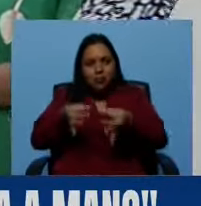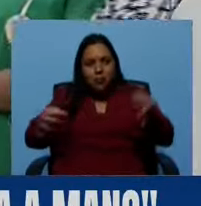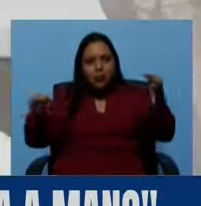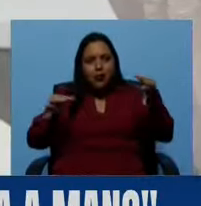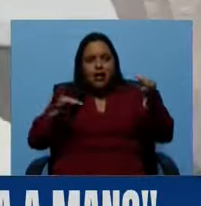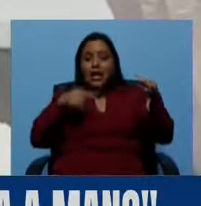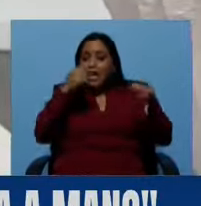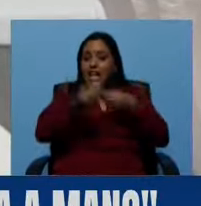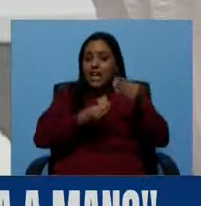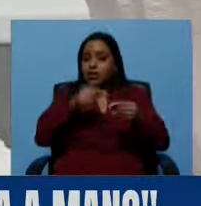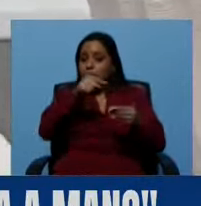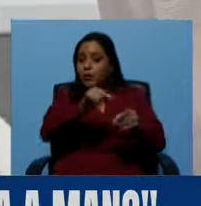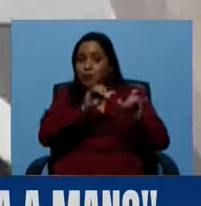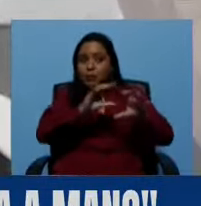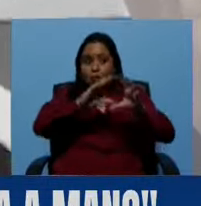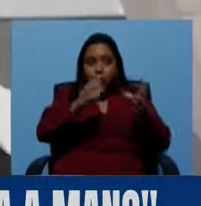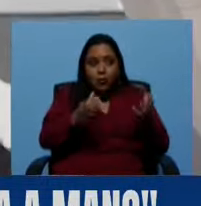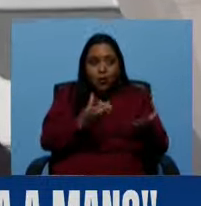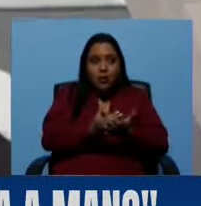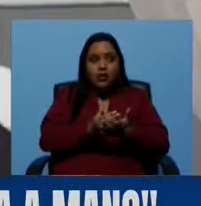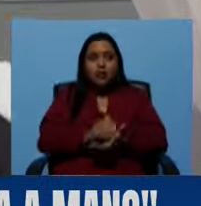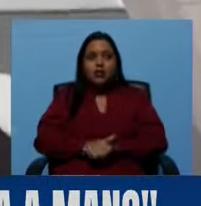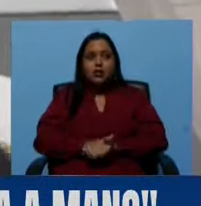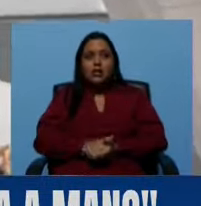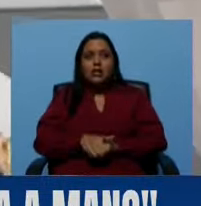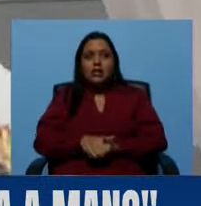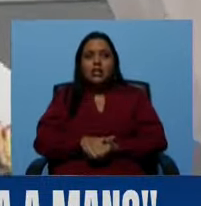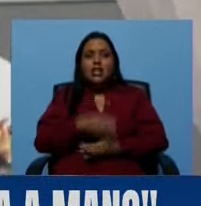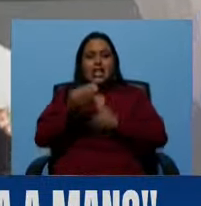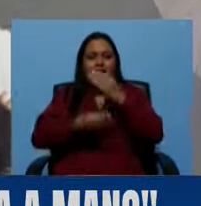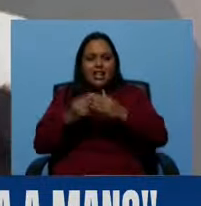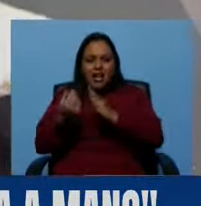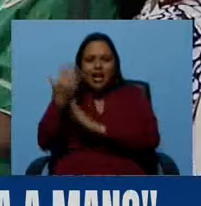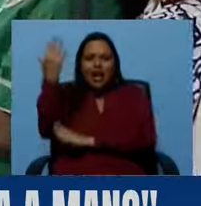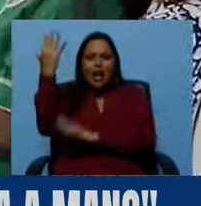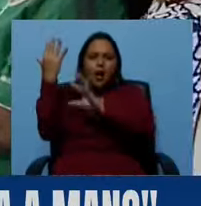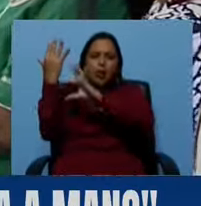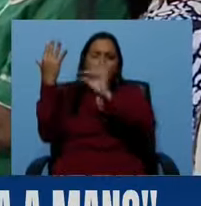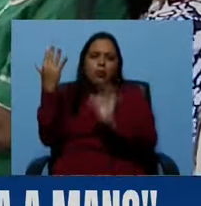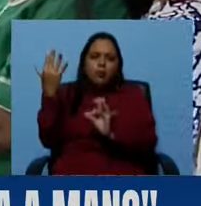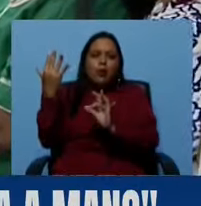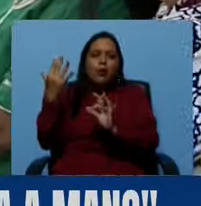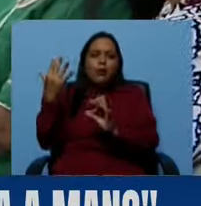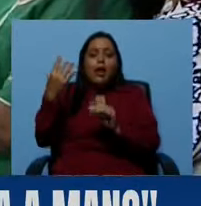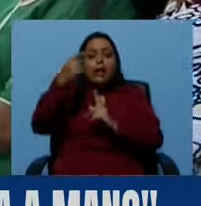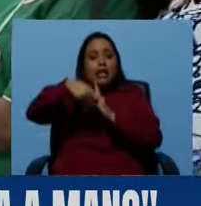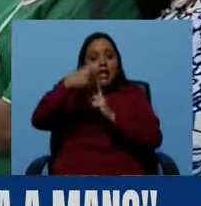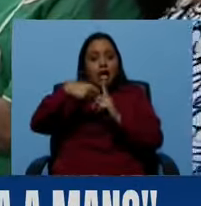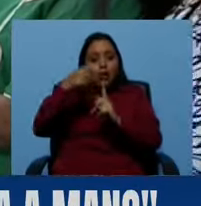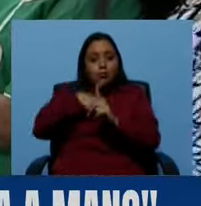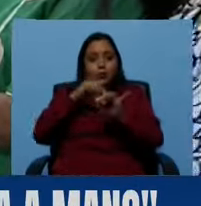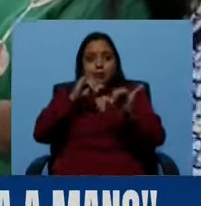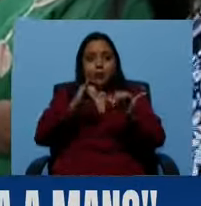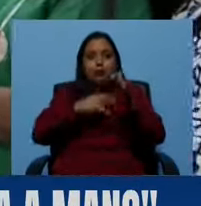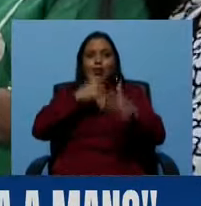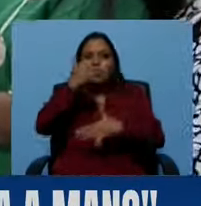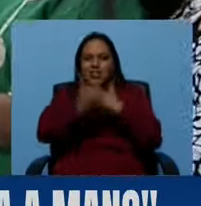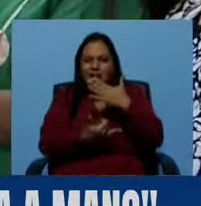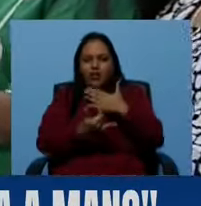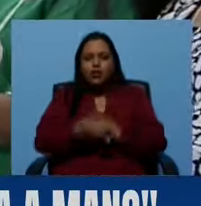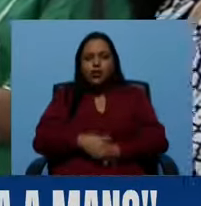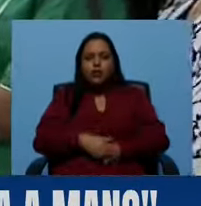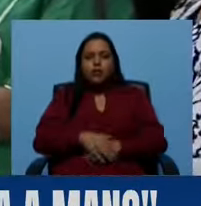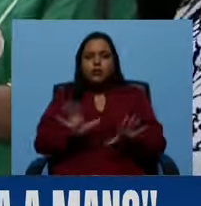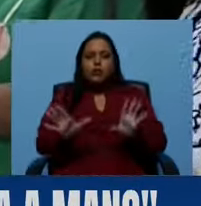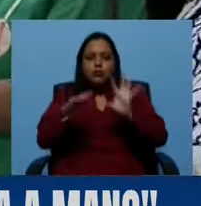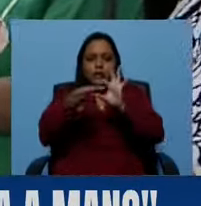de material que es del vástago, el guineo, cambur, plátano. Es un proyecto basado en